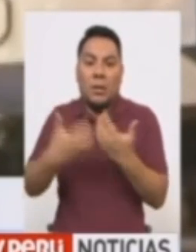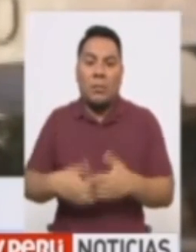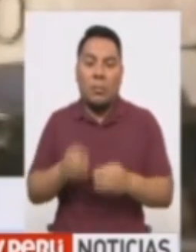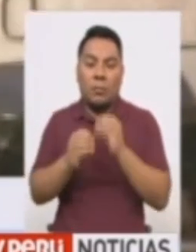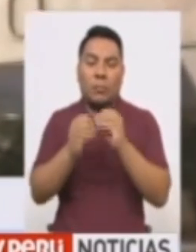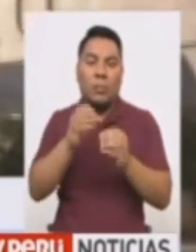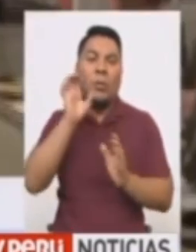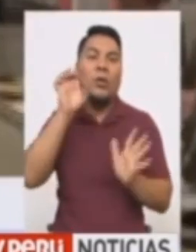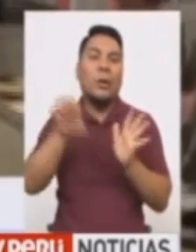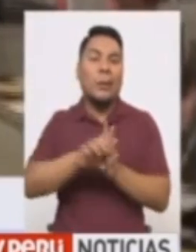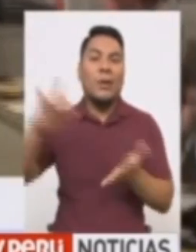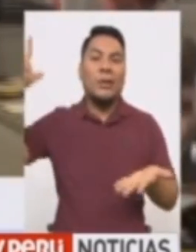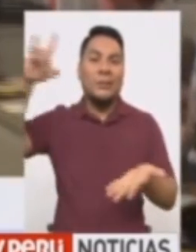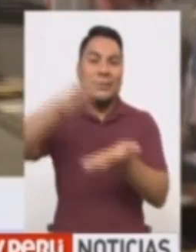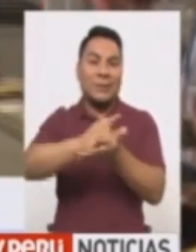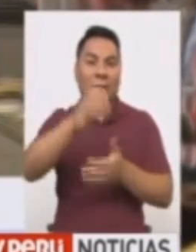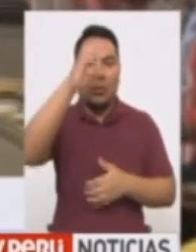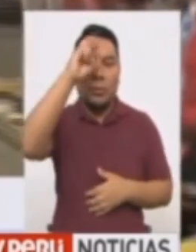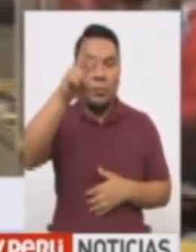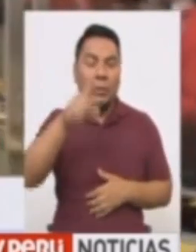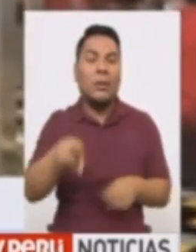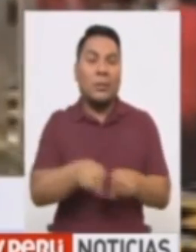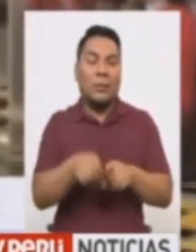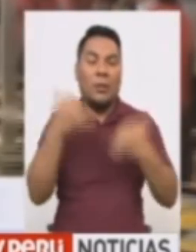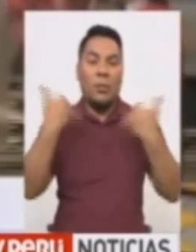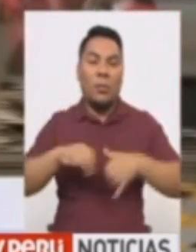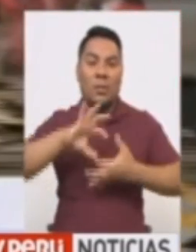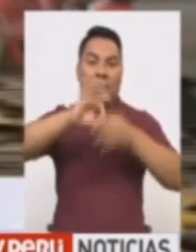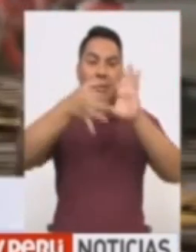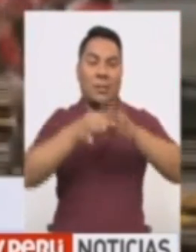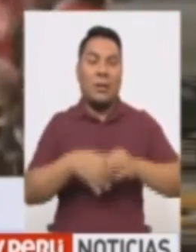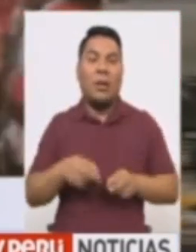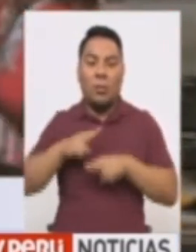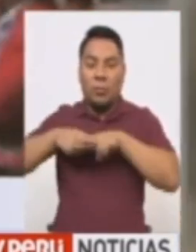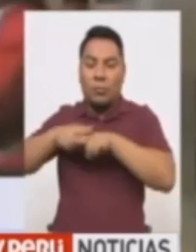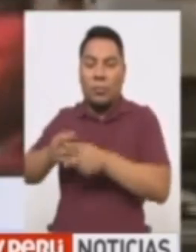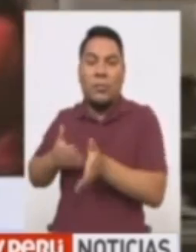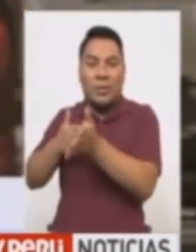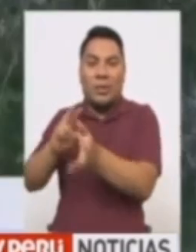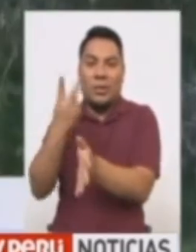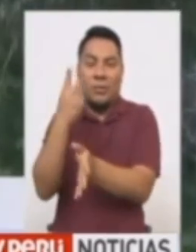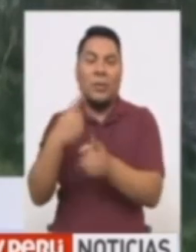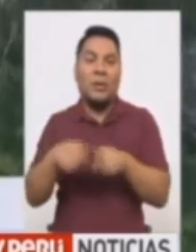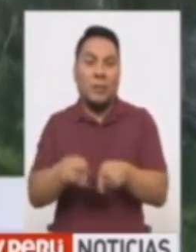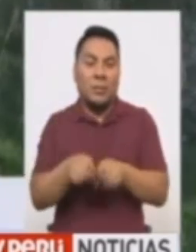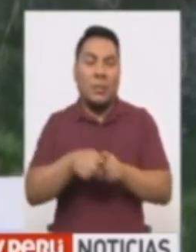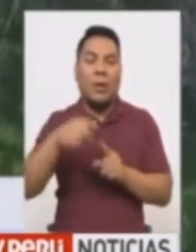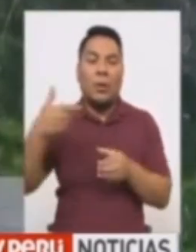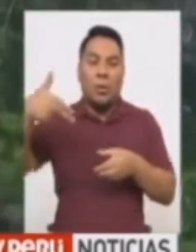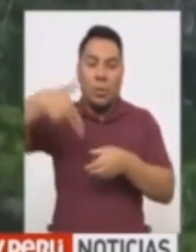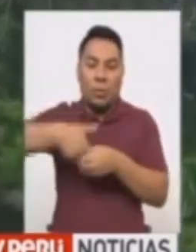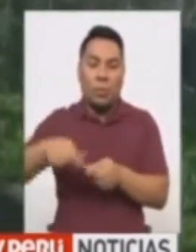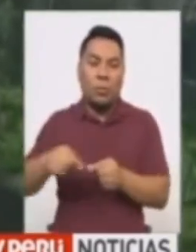como el aeropuerto de Chinchero, los Juegos Panamericanos, la línea 2 del metro, refinería de Talara y gasoducto surperuano.